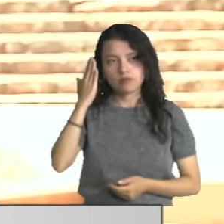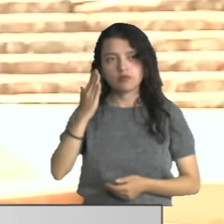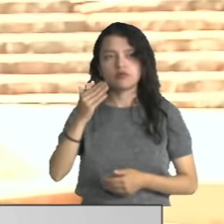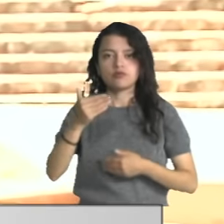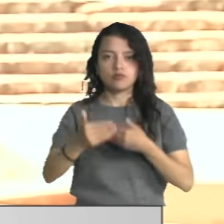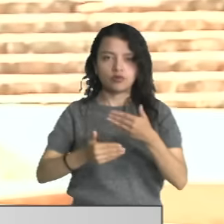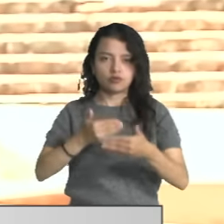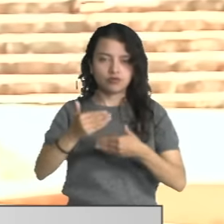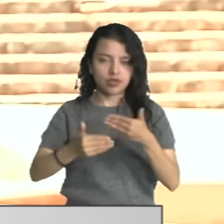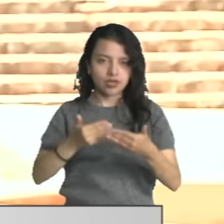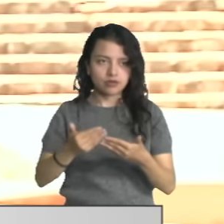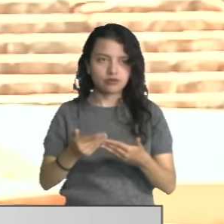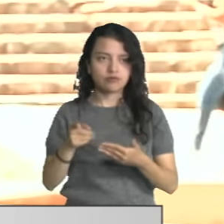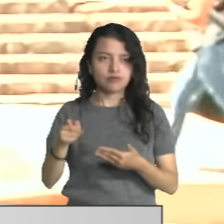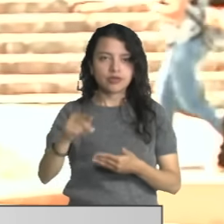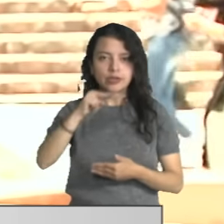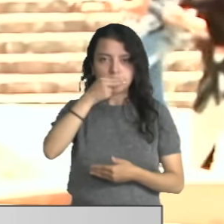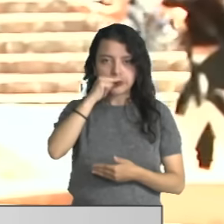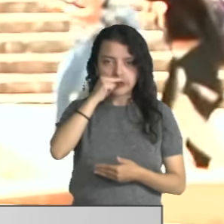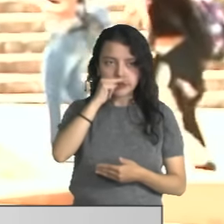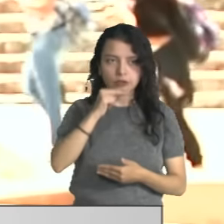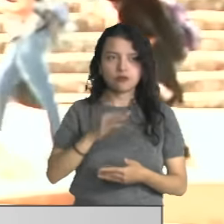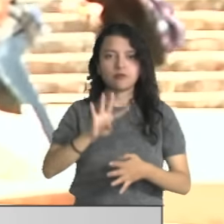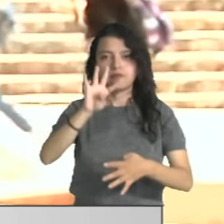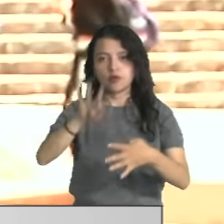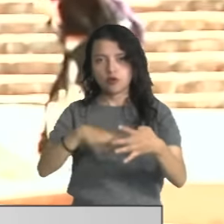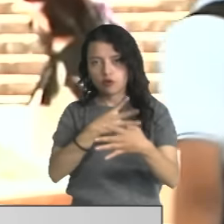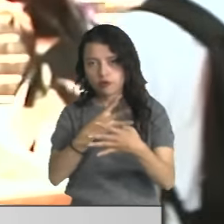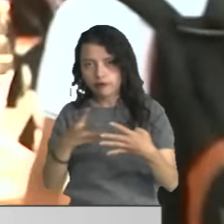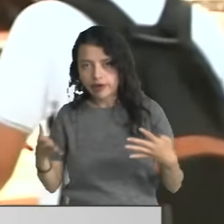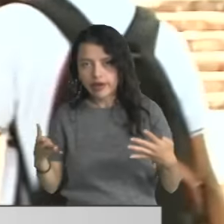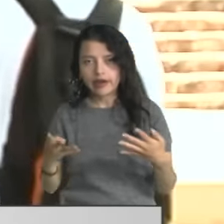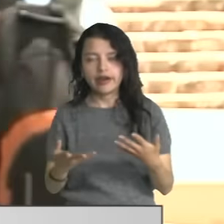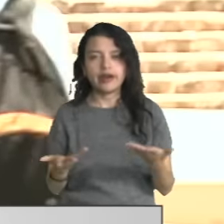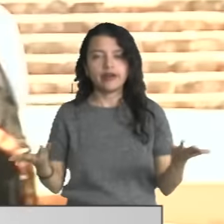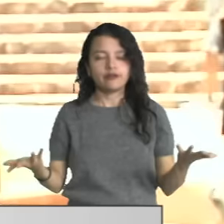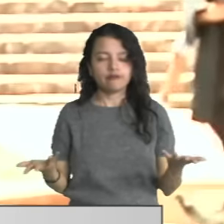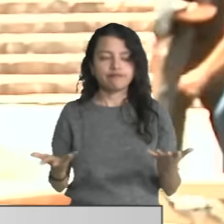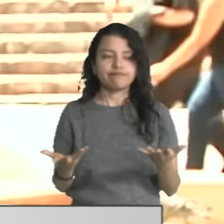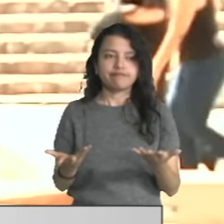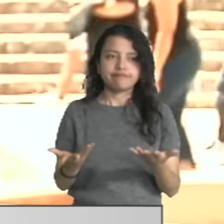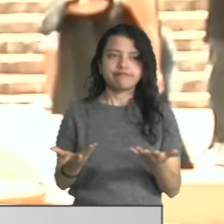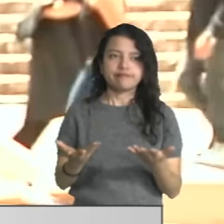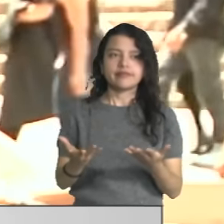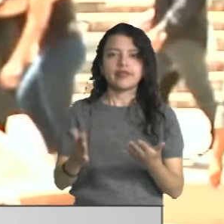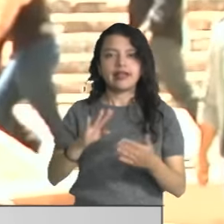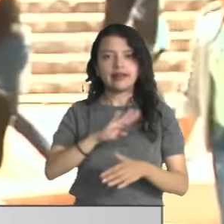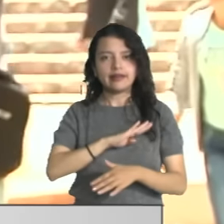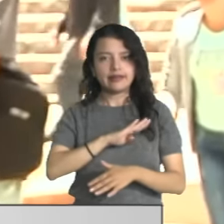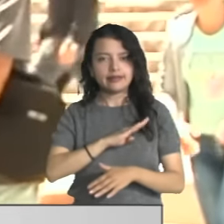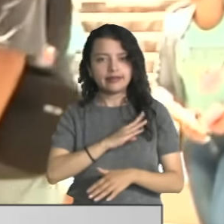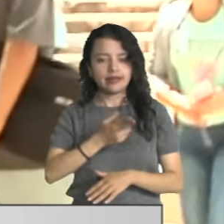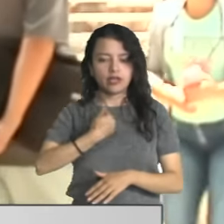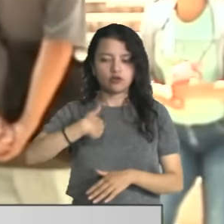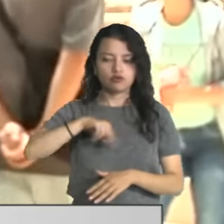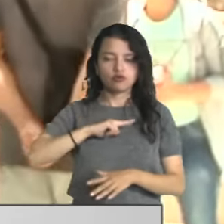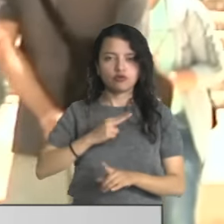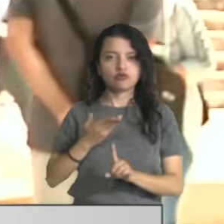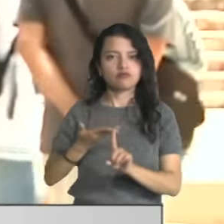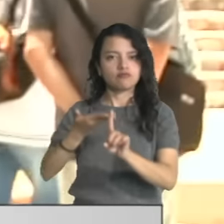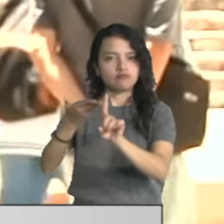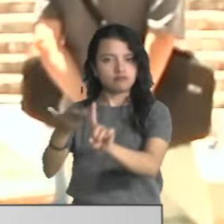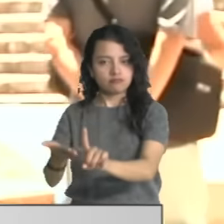por la condición del menor y segundo por el horario en el que fue puesto a disposición de la Alcaldía de Bello. Realizamos esta actuación